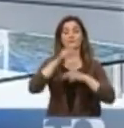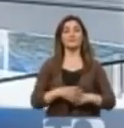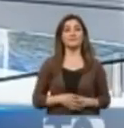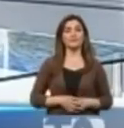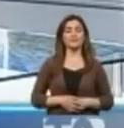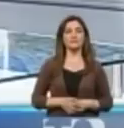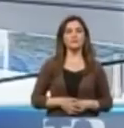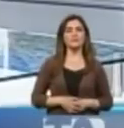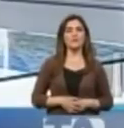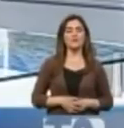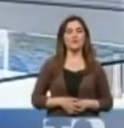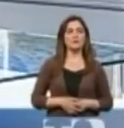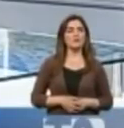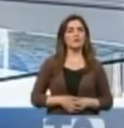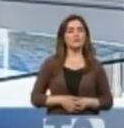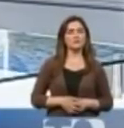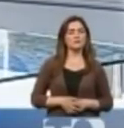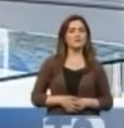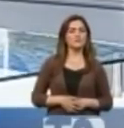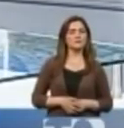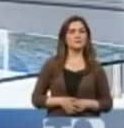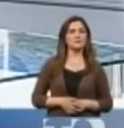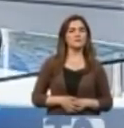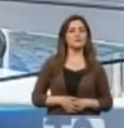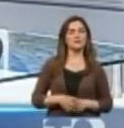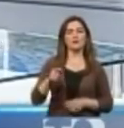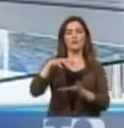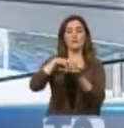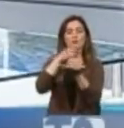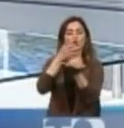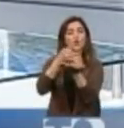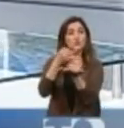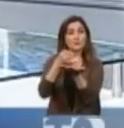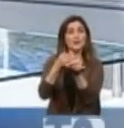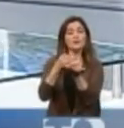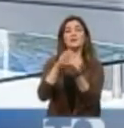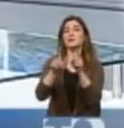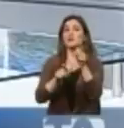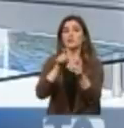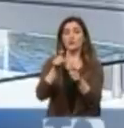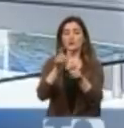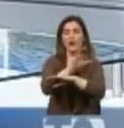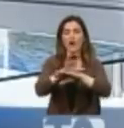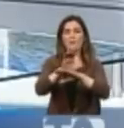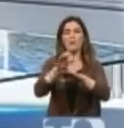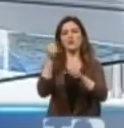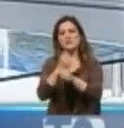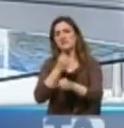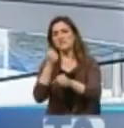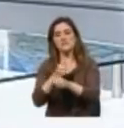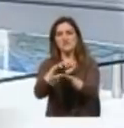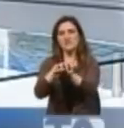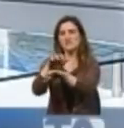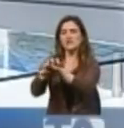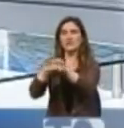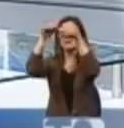escasez de lluvias afecta a los agricultores que no cuentan con agua de riego en la provincia de Cotopaxi. El director provincial del Ministerio de Agricultura señala